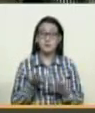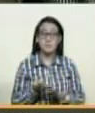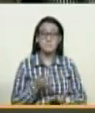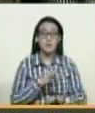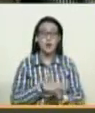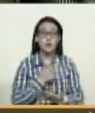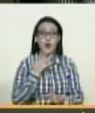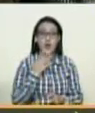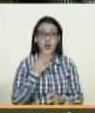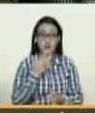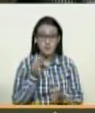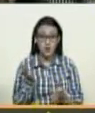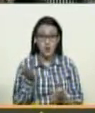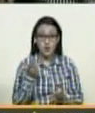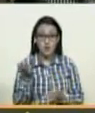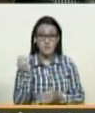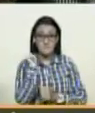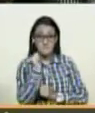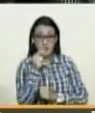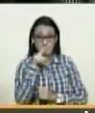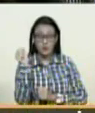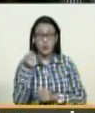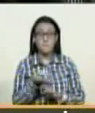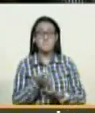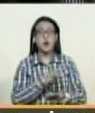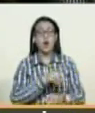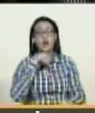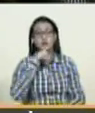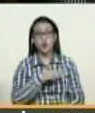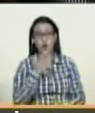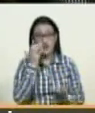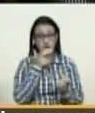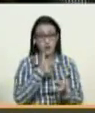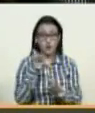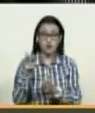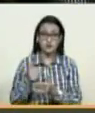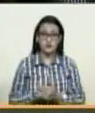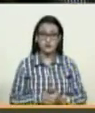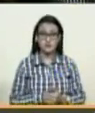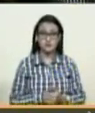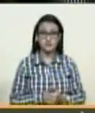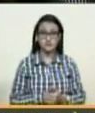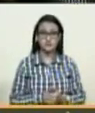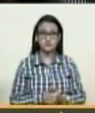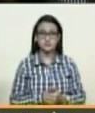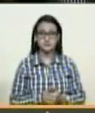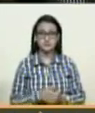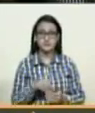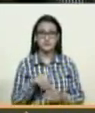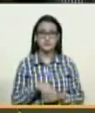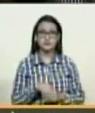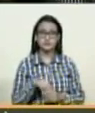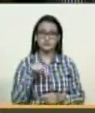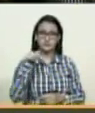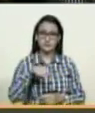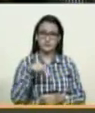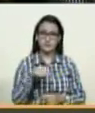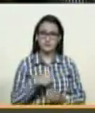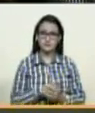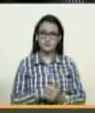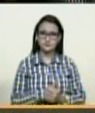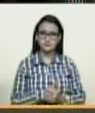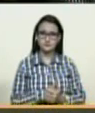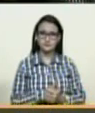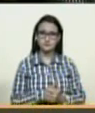historia de la humanidad y bueno si lo único que le pedimos es a los países que en cuyo territorio desde cuyo territorio se